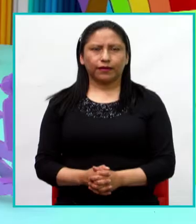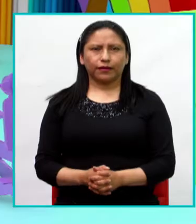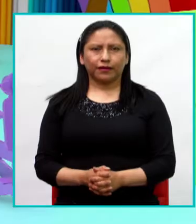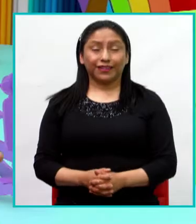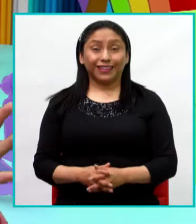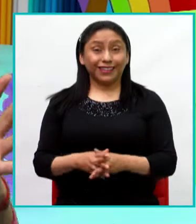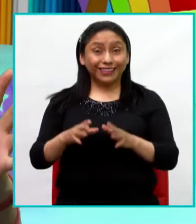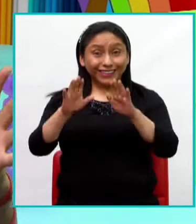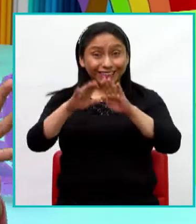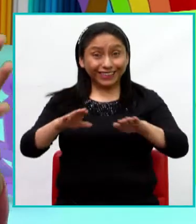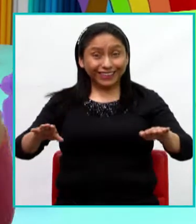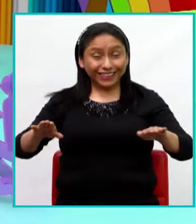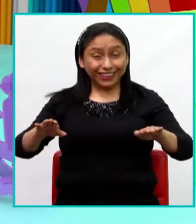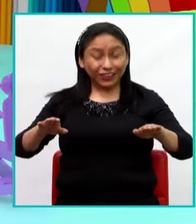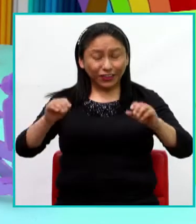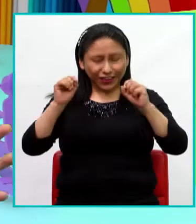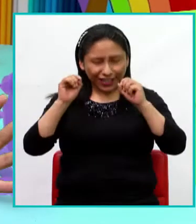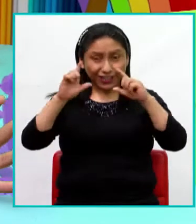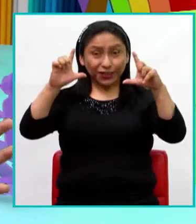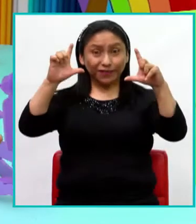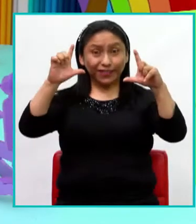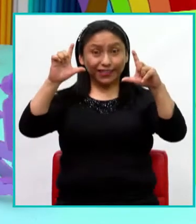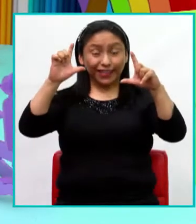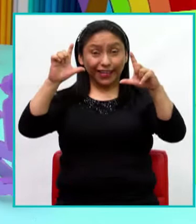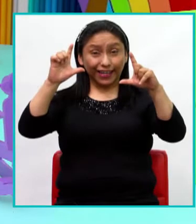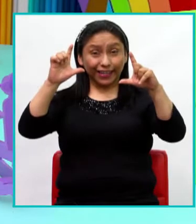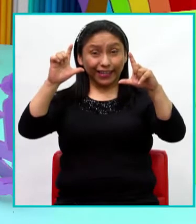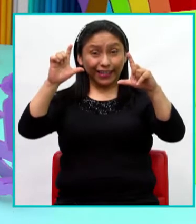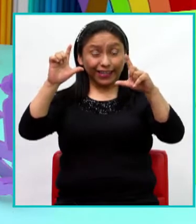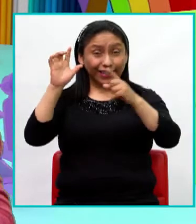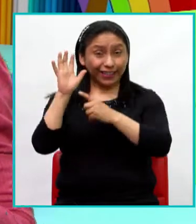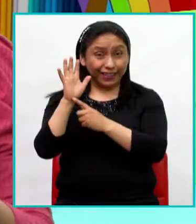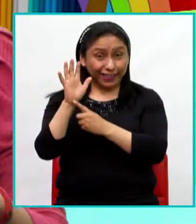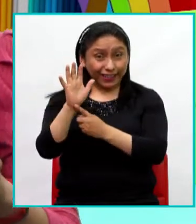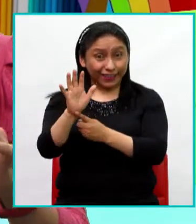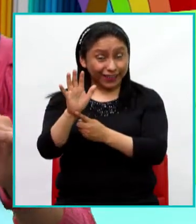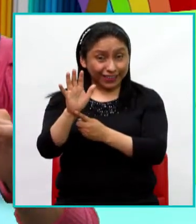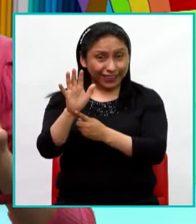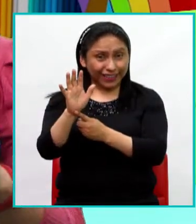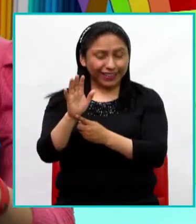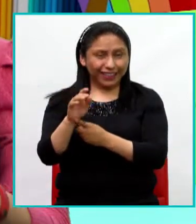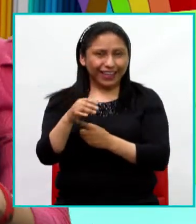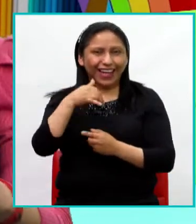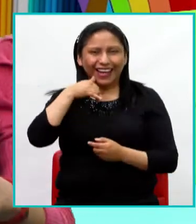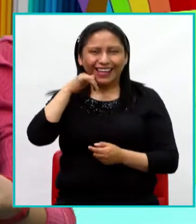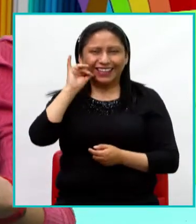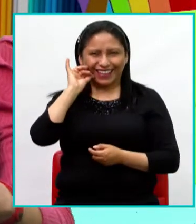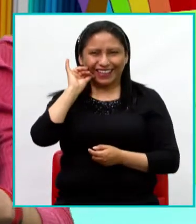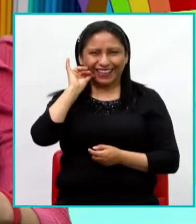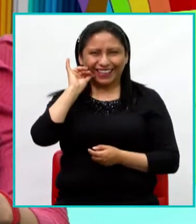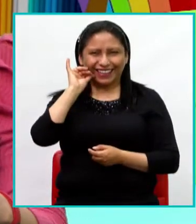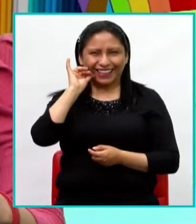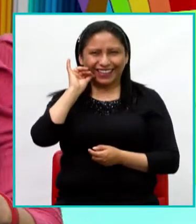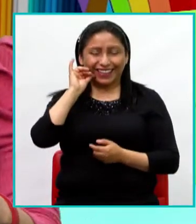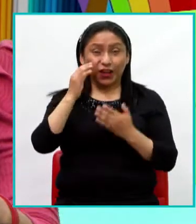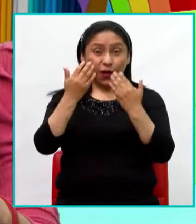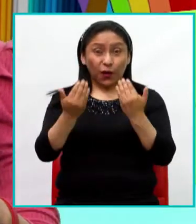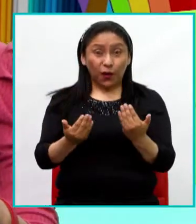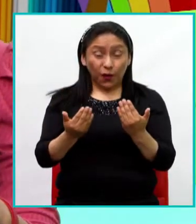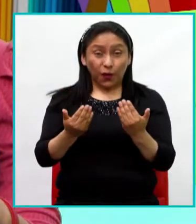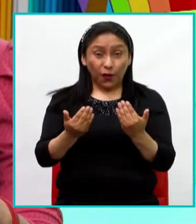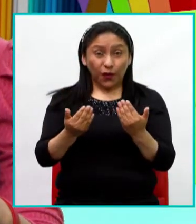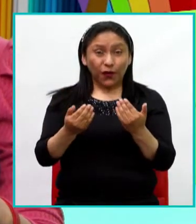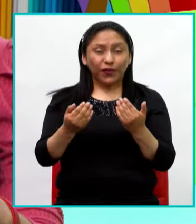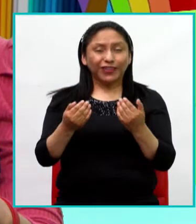Y niños, la sorpresa que les he prometido ayer y hoy día